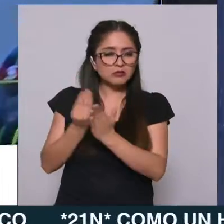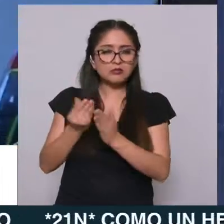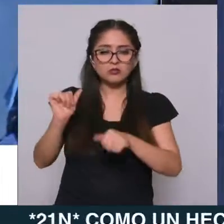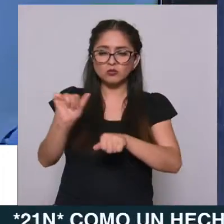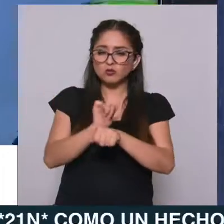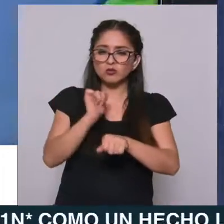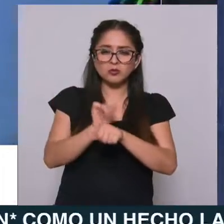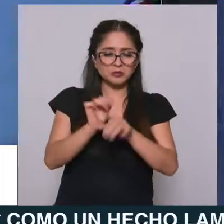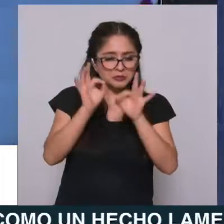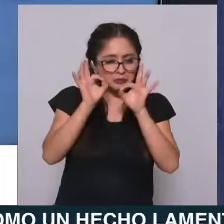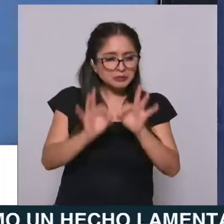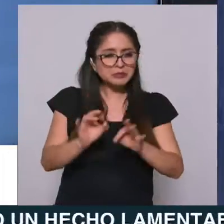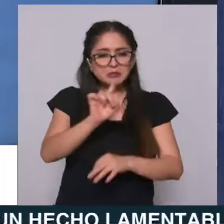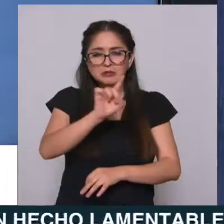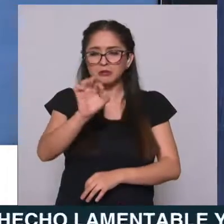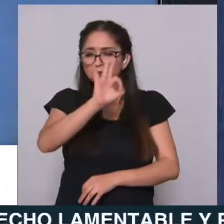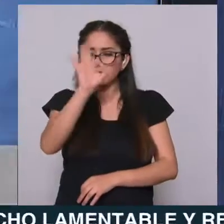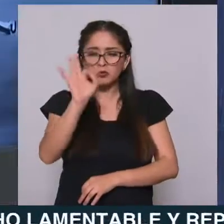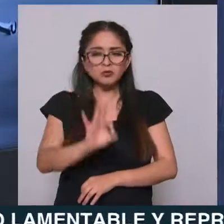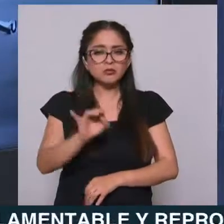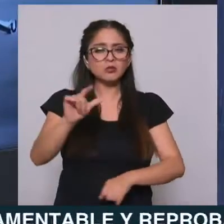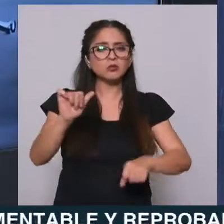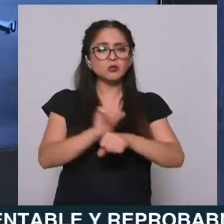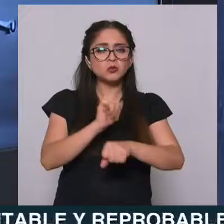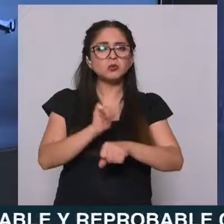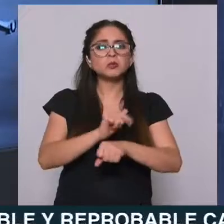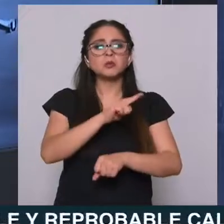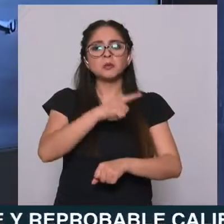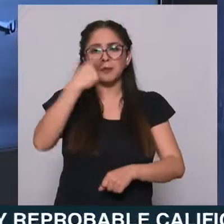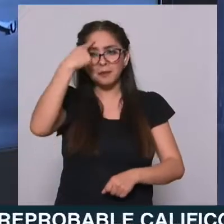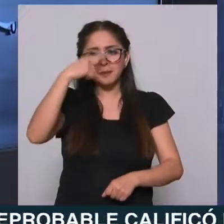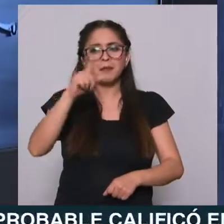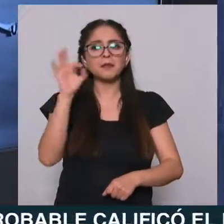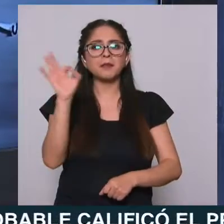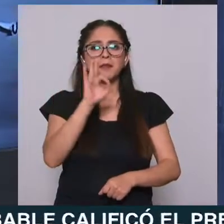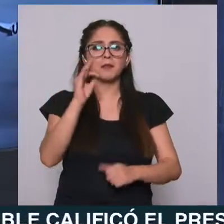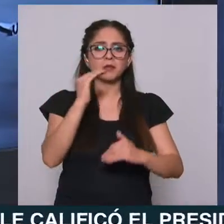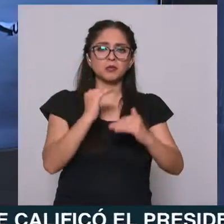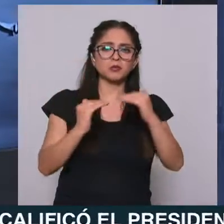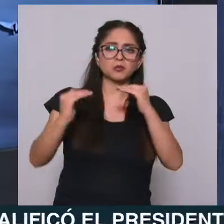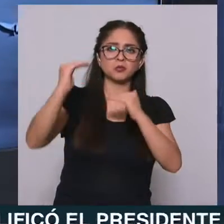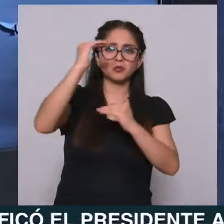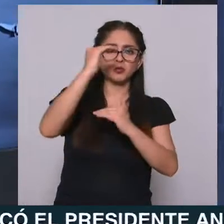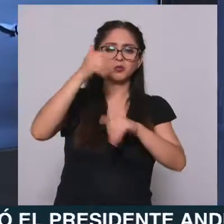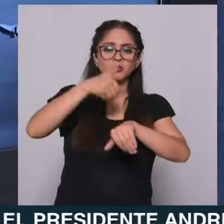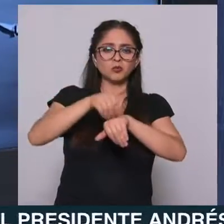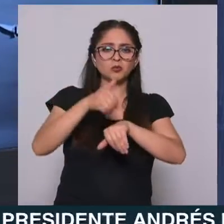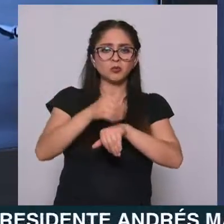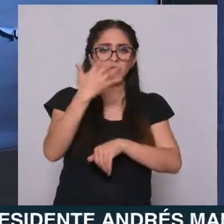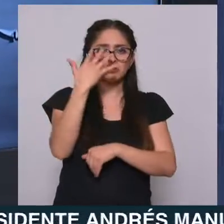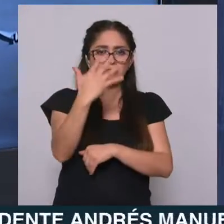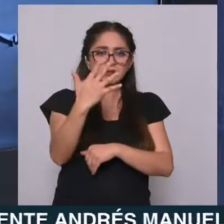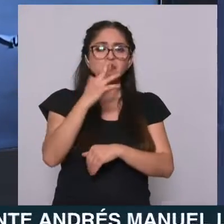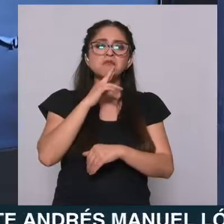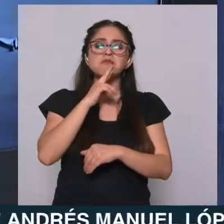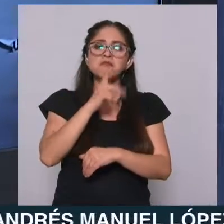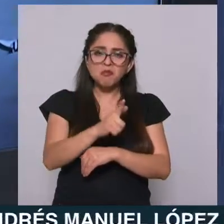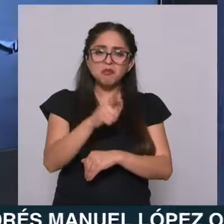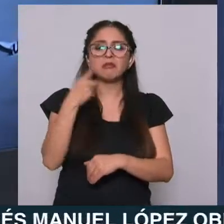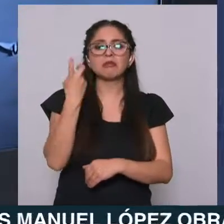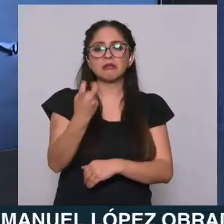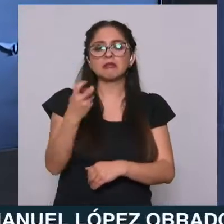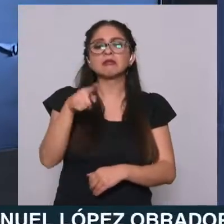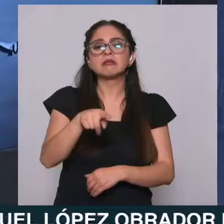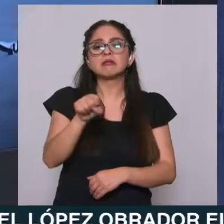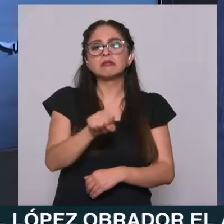bueno, creemos que tenemos el coche para pelear el top 5 y bueno, es el objetivo del fin de semana y ya no más falta que